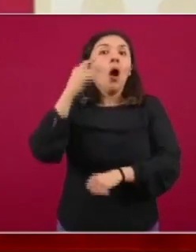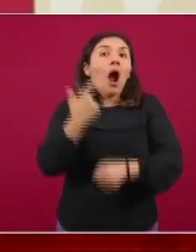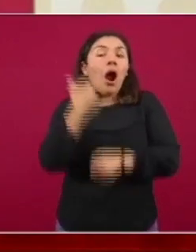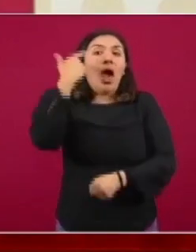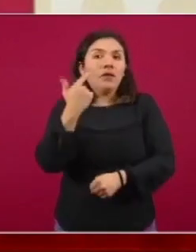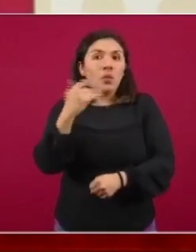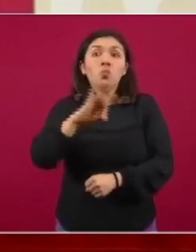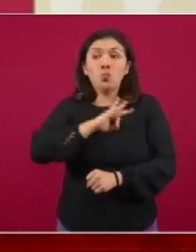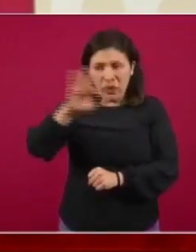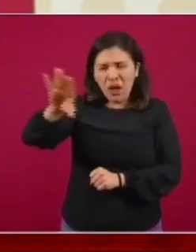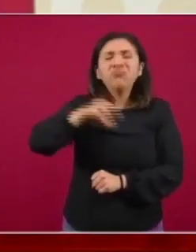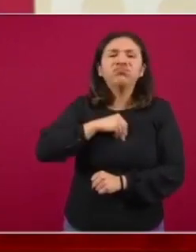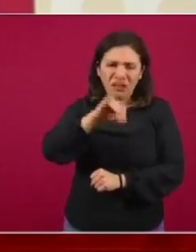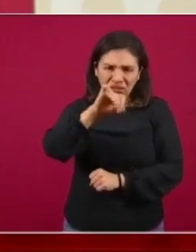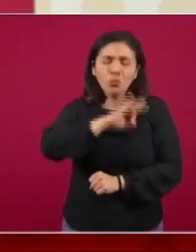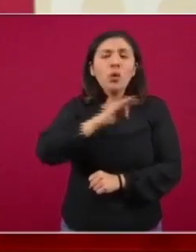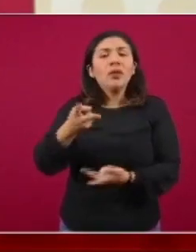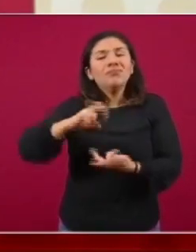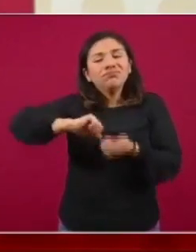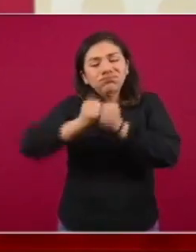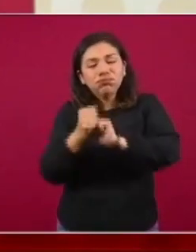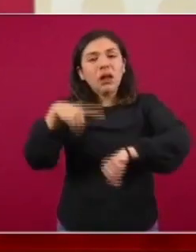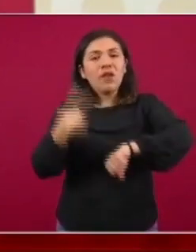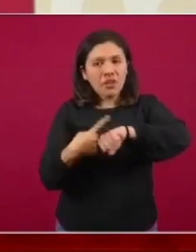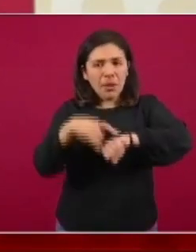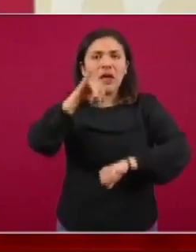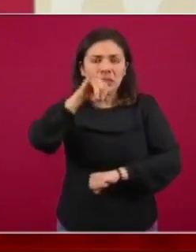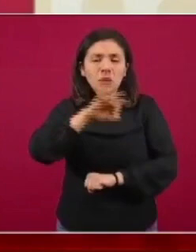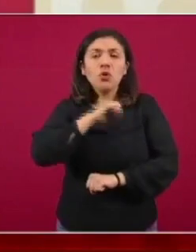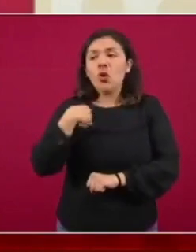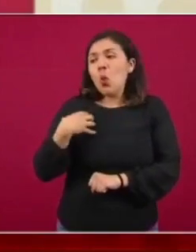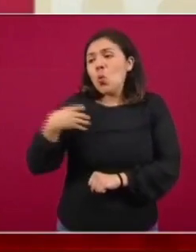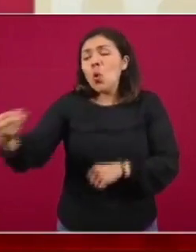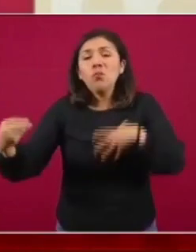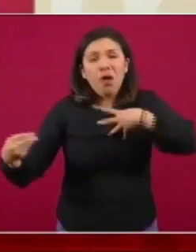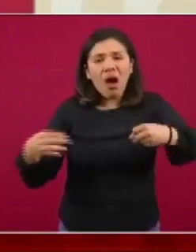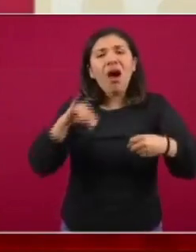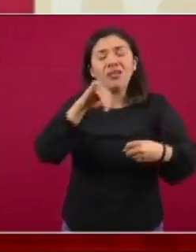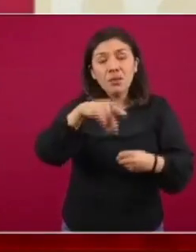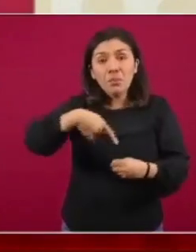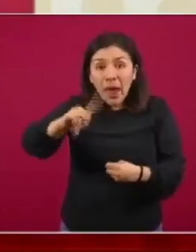Puede contagiarse, puede enfermarse, puede transmitir, pero de alguna